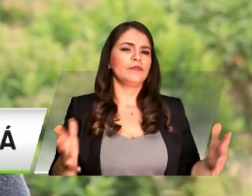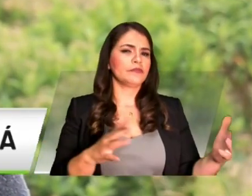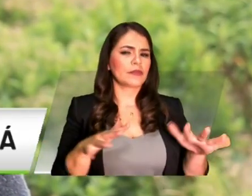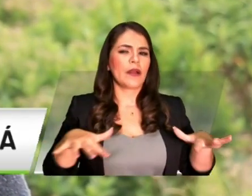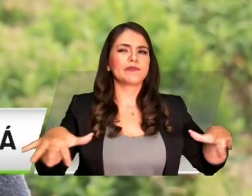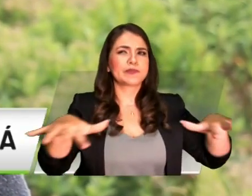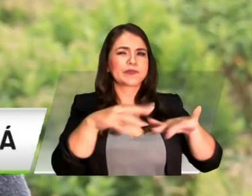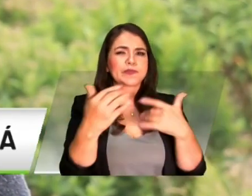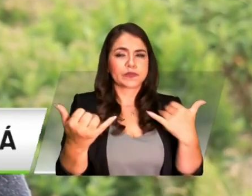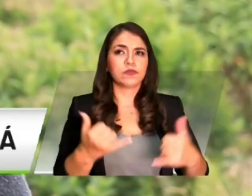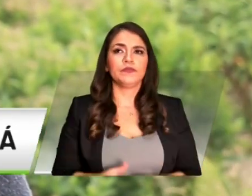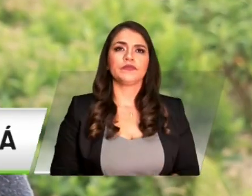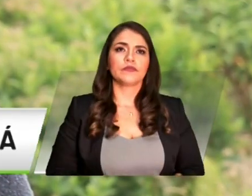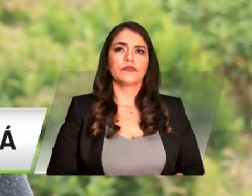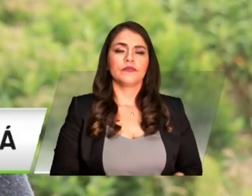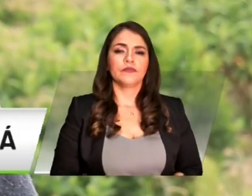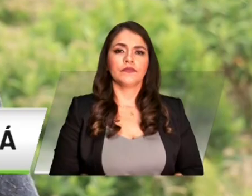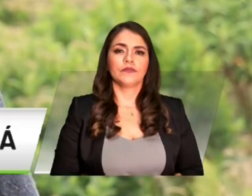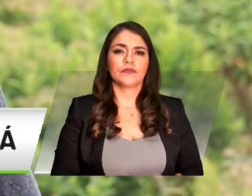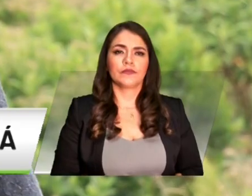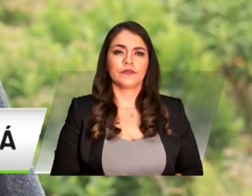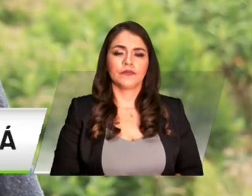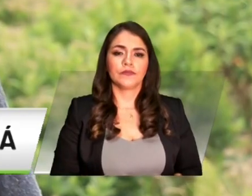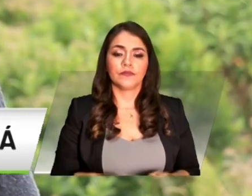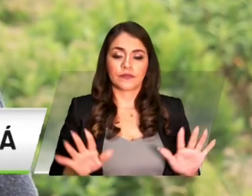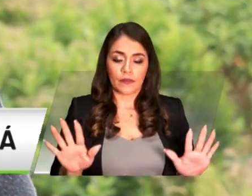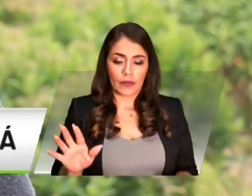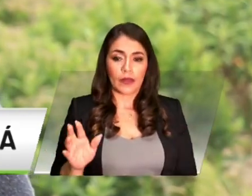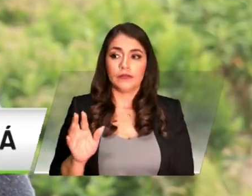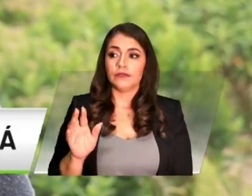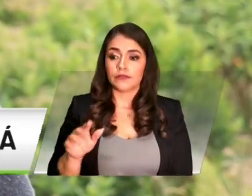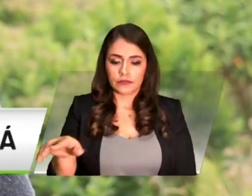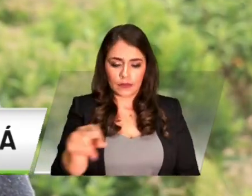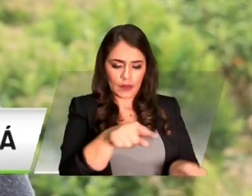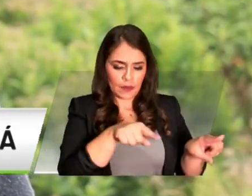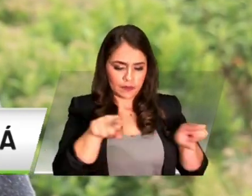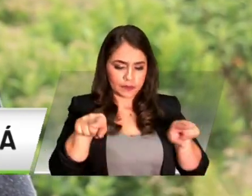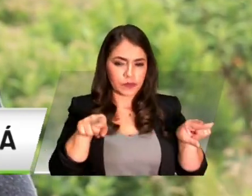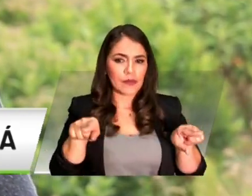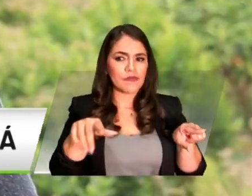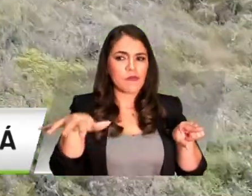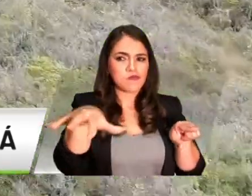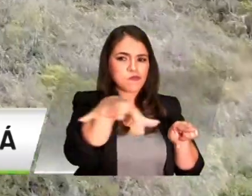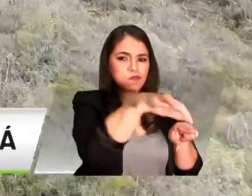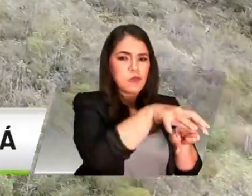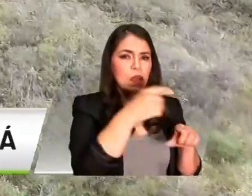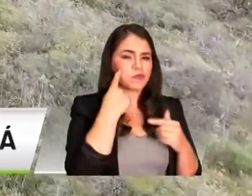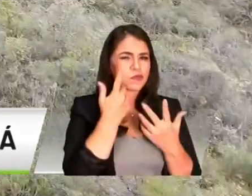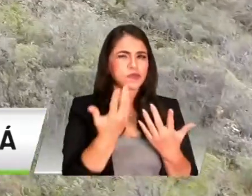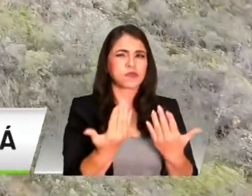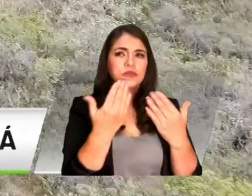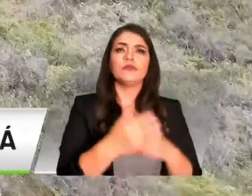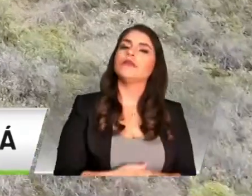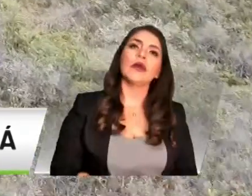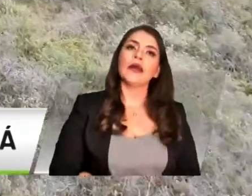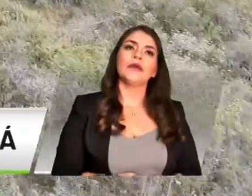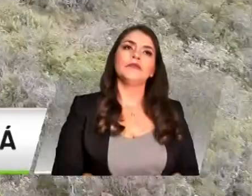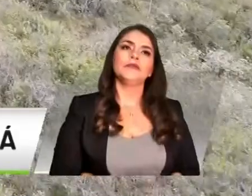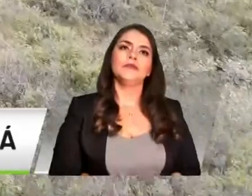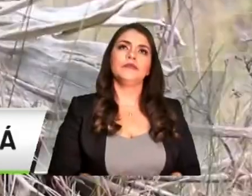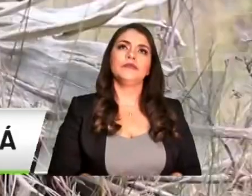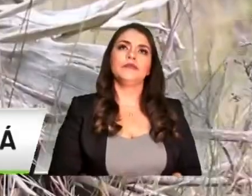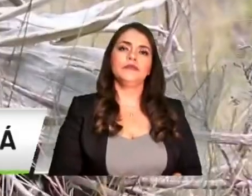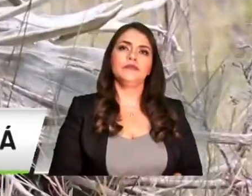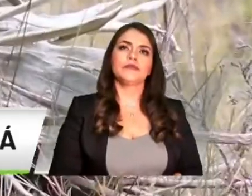propicias para el repoblamiento de estas especies, pero contar con un material vegetal nativo, autóctono. Algunos de los municipios que se vincularon con